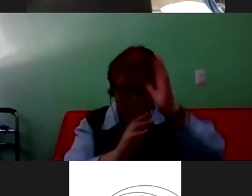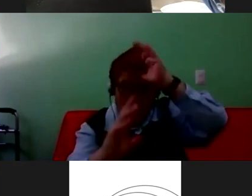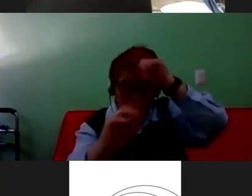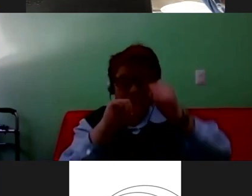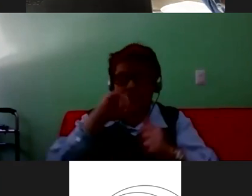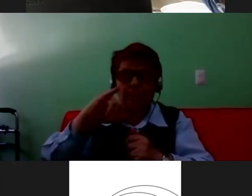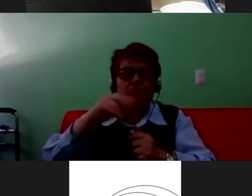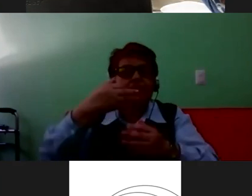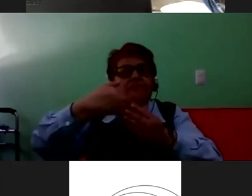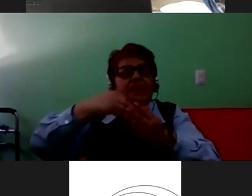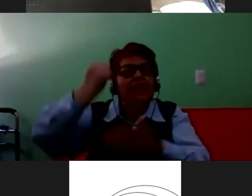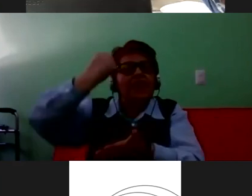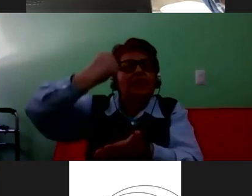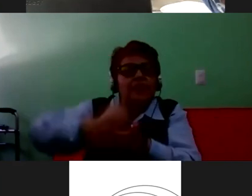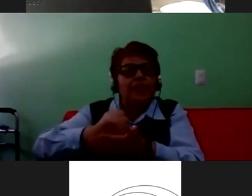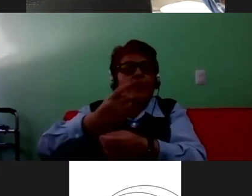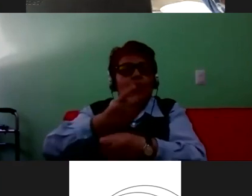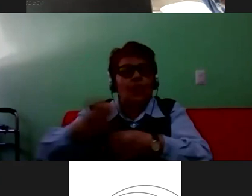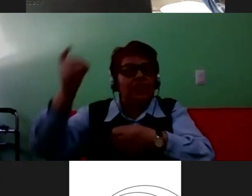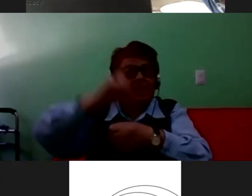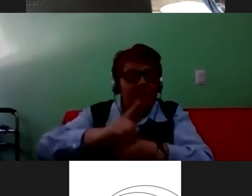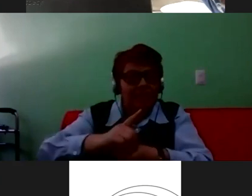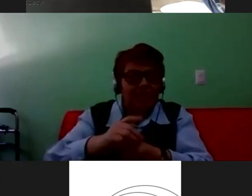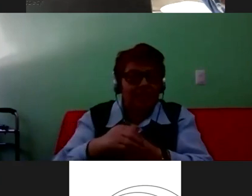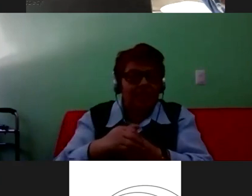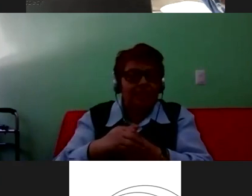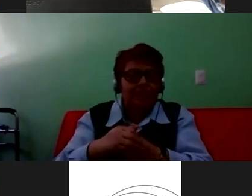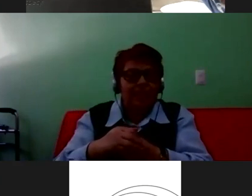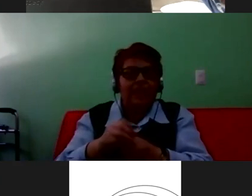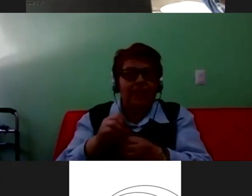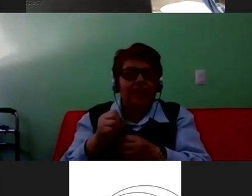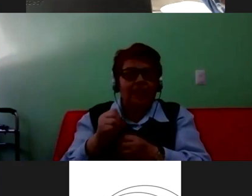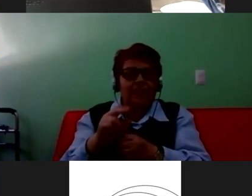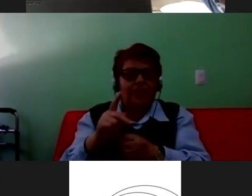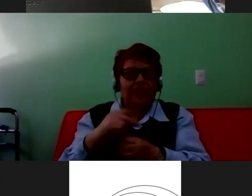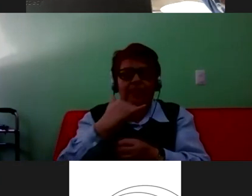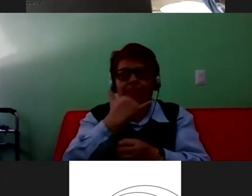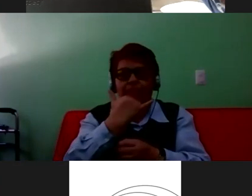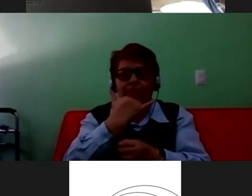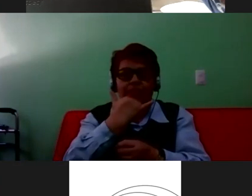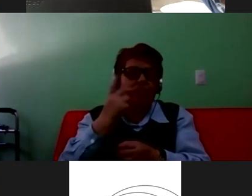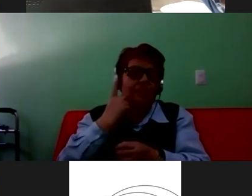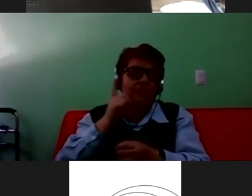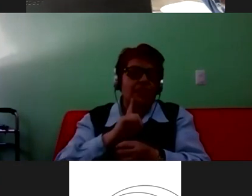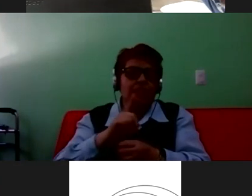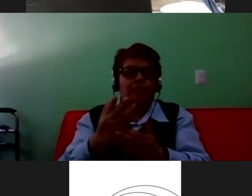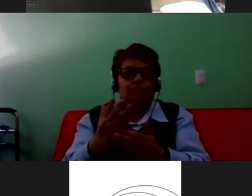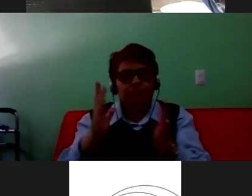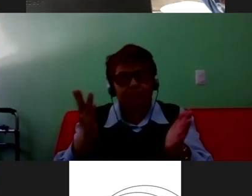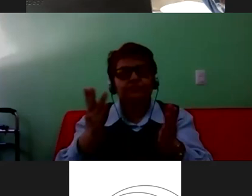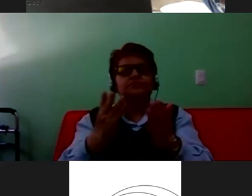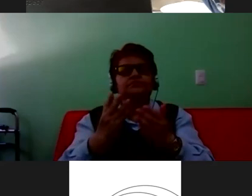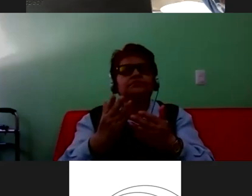solamente faltó aprobar el orden del día. Ok. Gracias. Discúlpeme, diputada. Por instrucciones